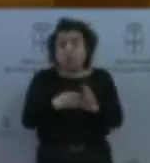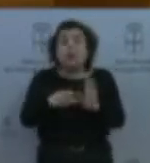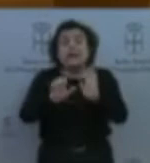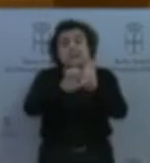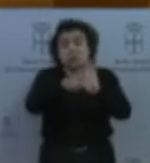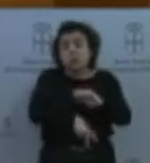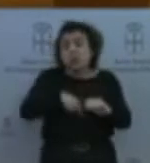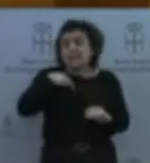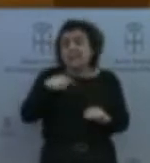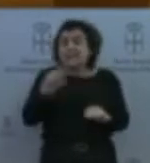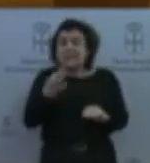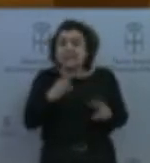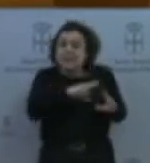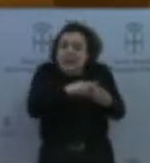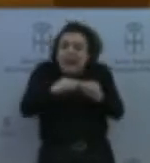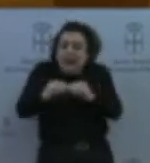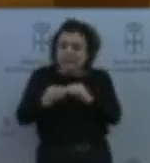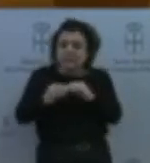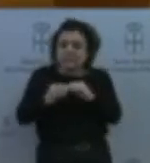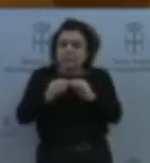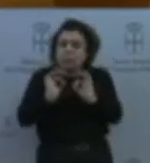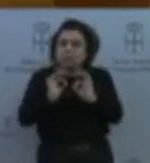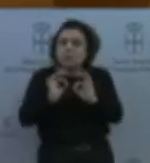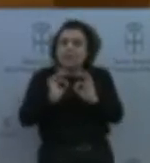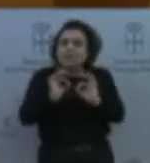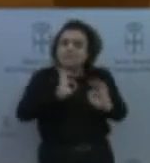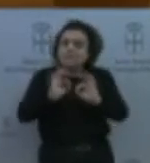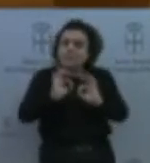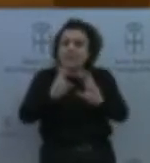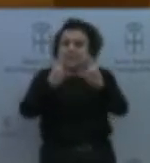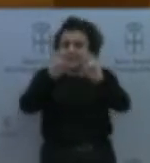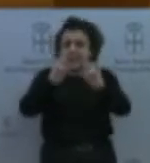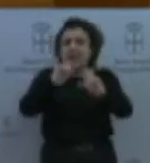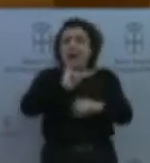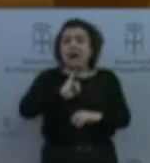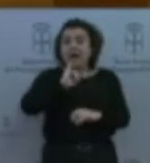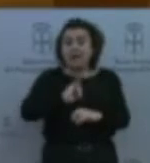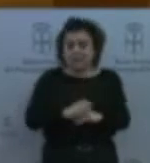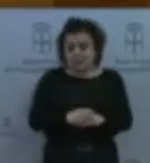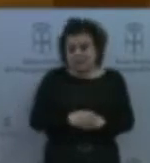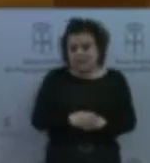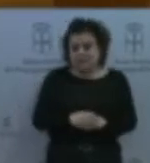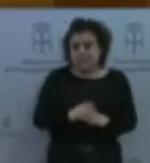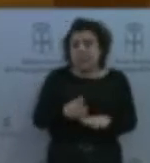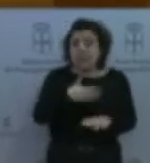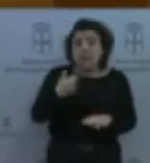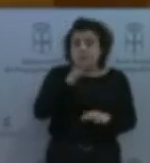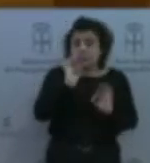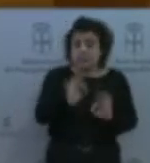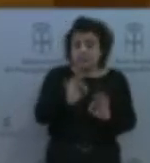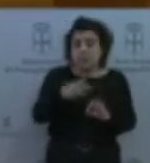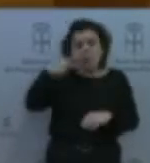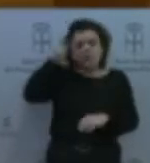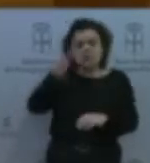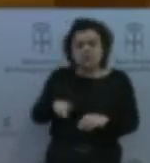el articular el tema lingüístico. Y por eso también quiero hacer un reconocimiento no solo a la lengua asturiana, sino